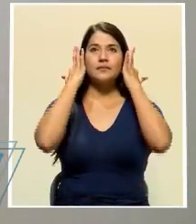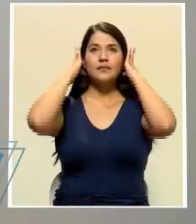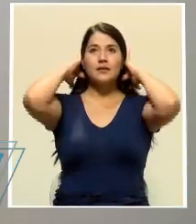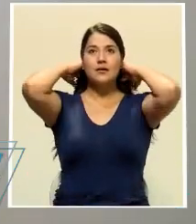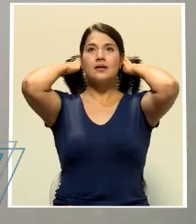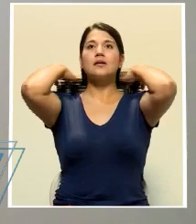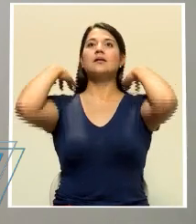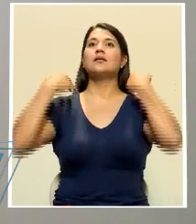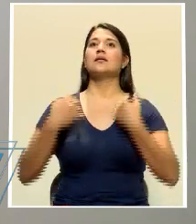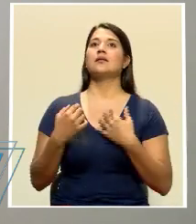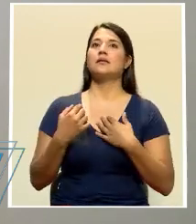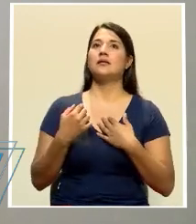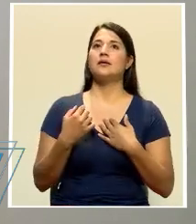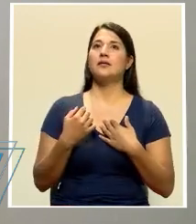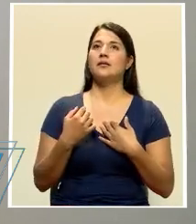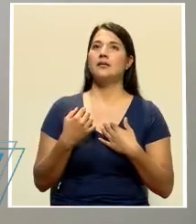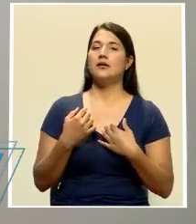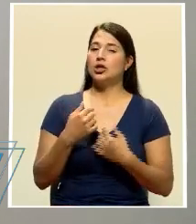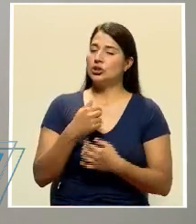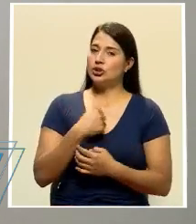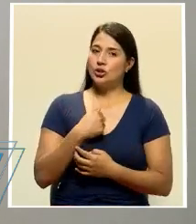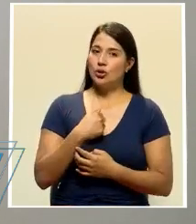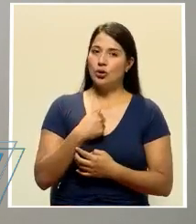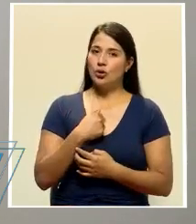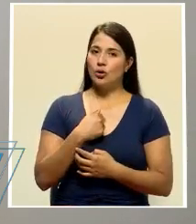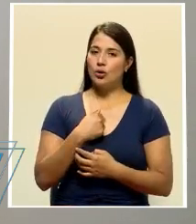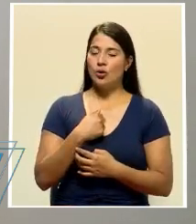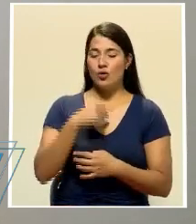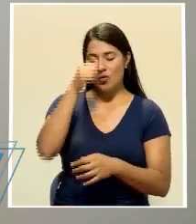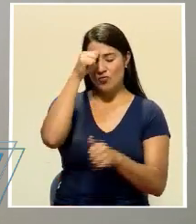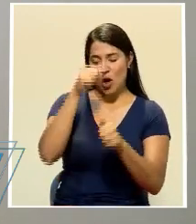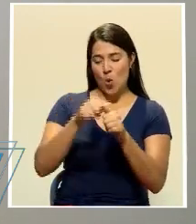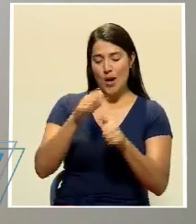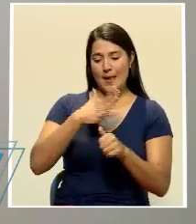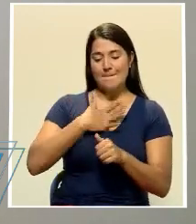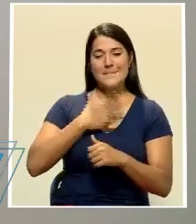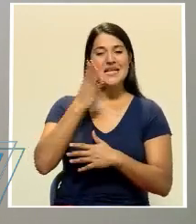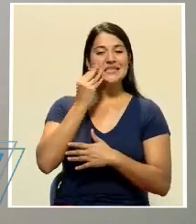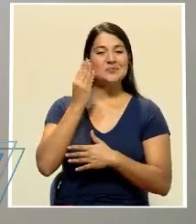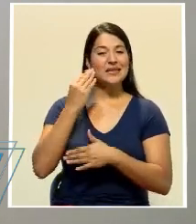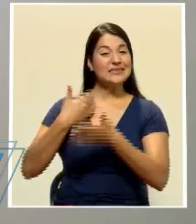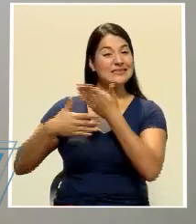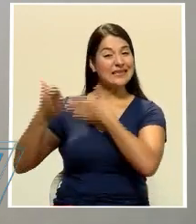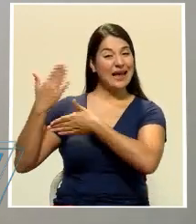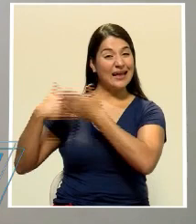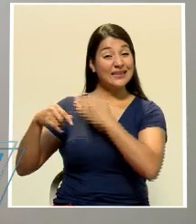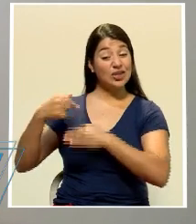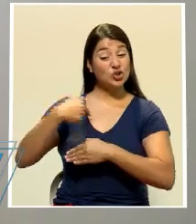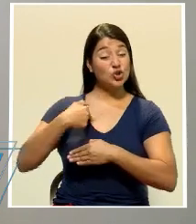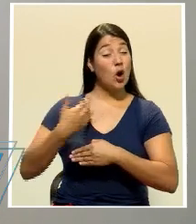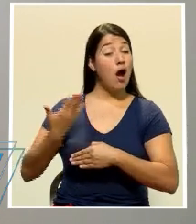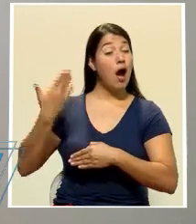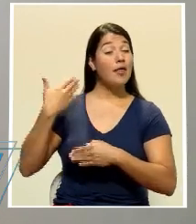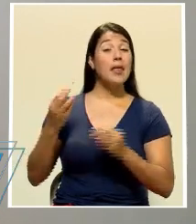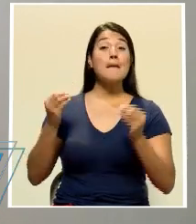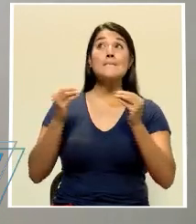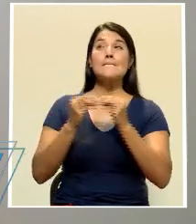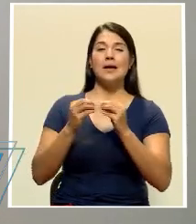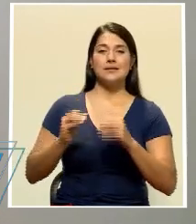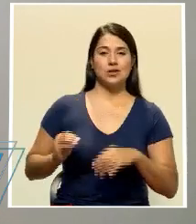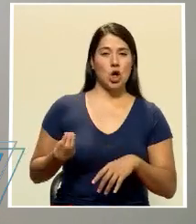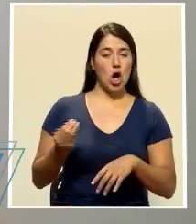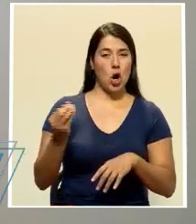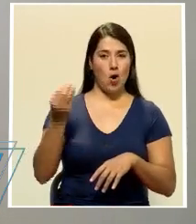Yo me remonto necesariamente a mi propia experiencia de vida y cuando yo estaba mucho más joven, muy